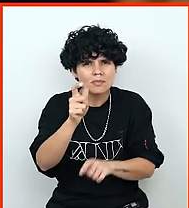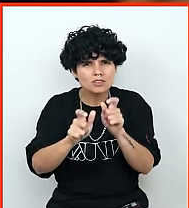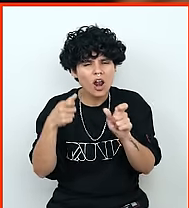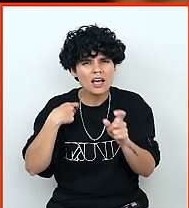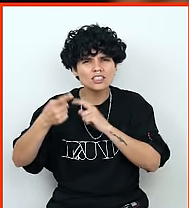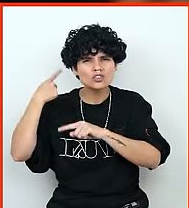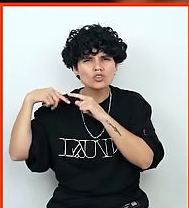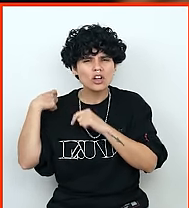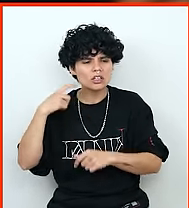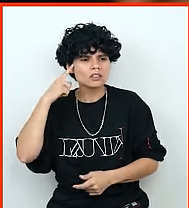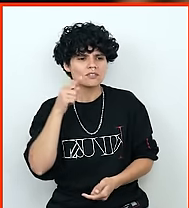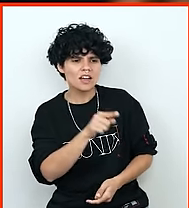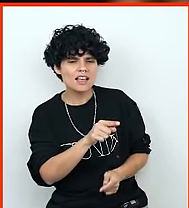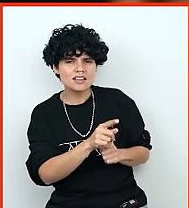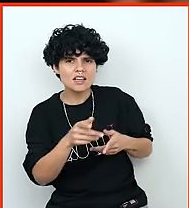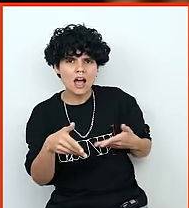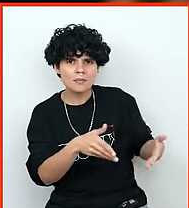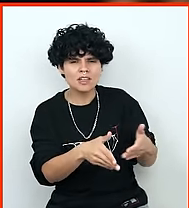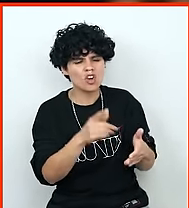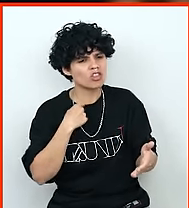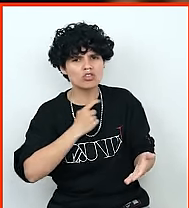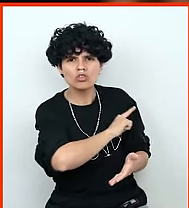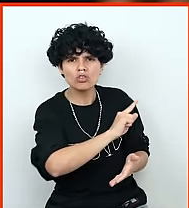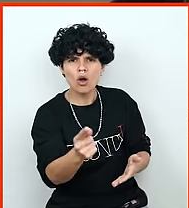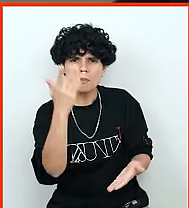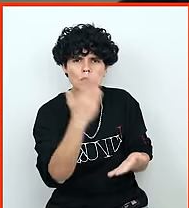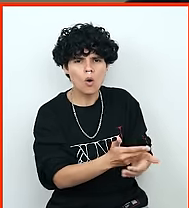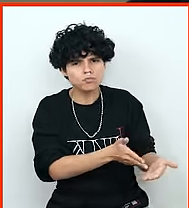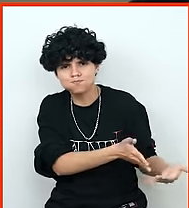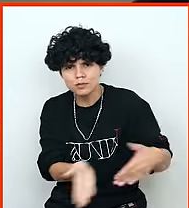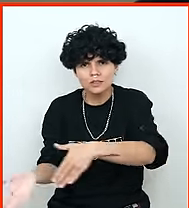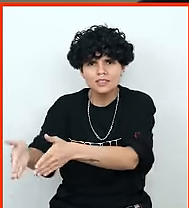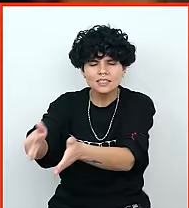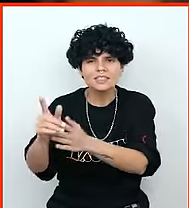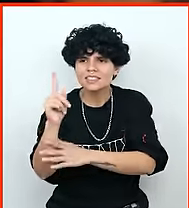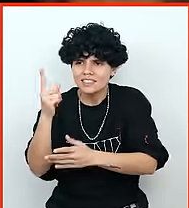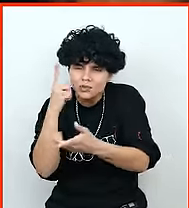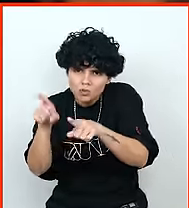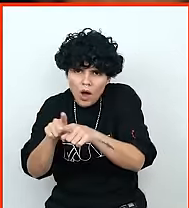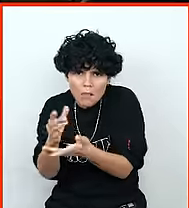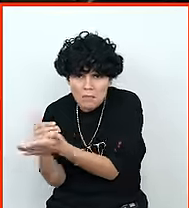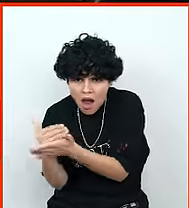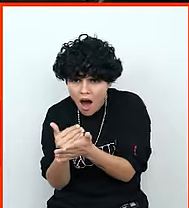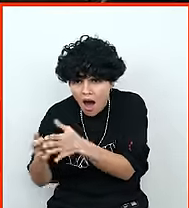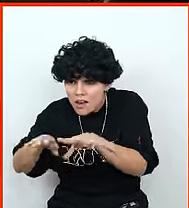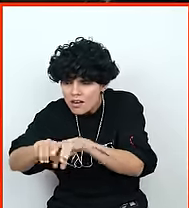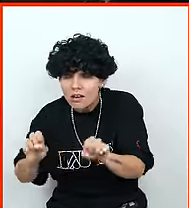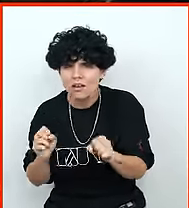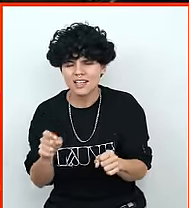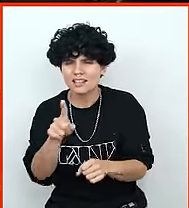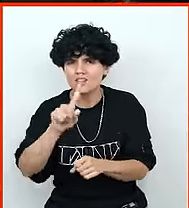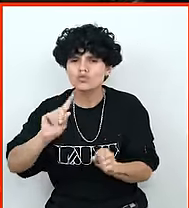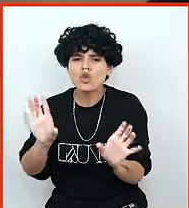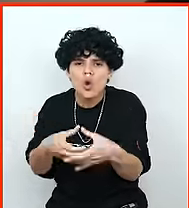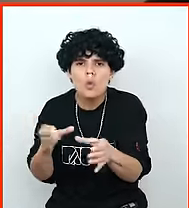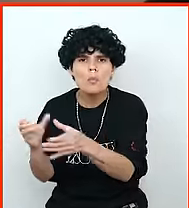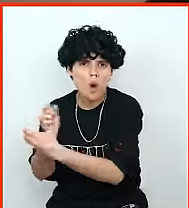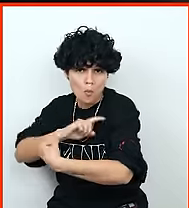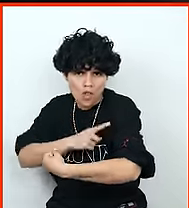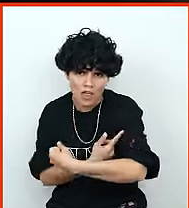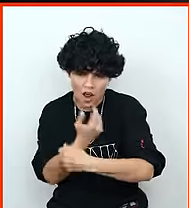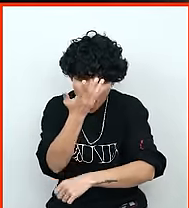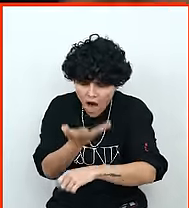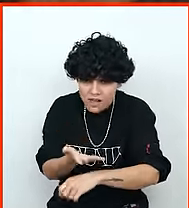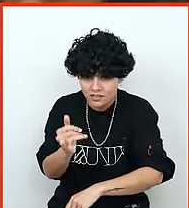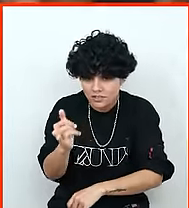juntado y han cambiado el curso de la historia en momentos, porque sucede y va a seguir sucediendo. ¿En eso sí tú crees? Totalmente. ¿Y son grupos con poder?